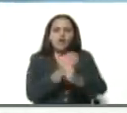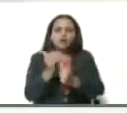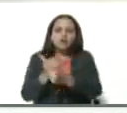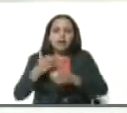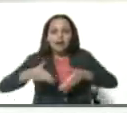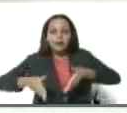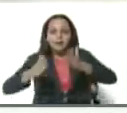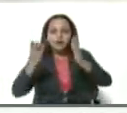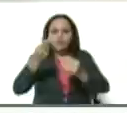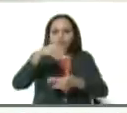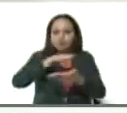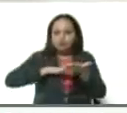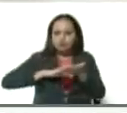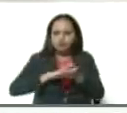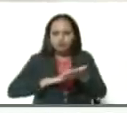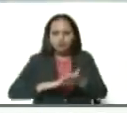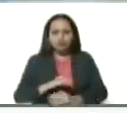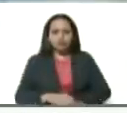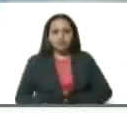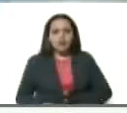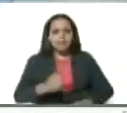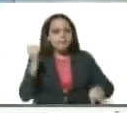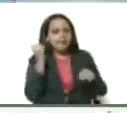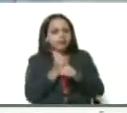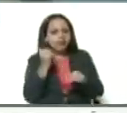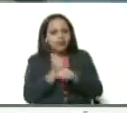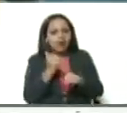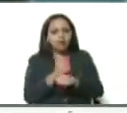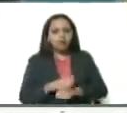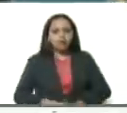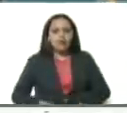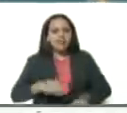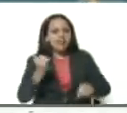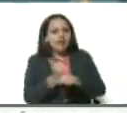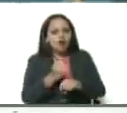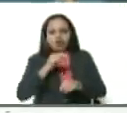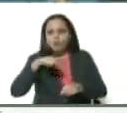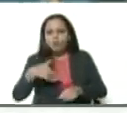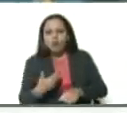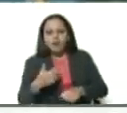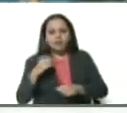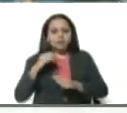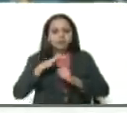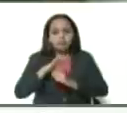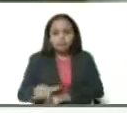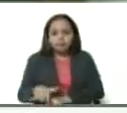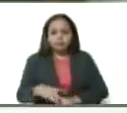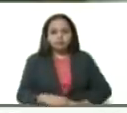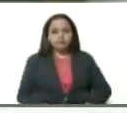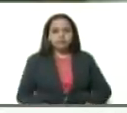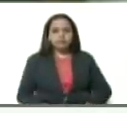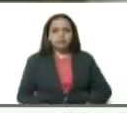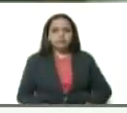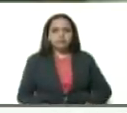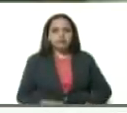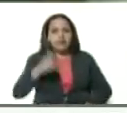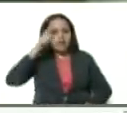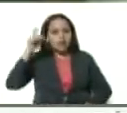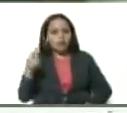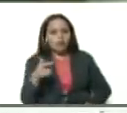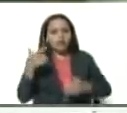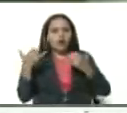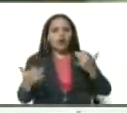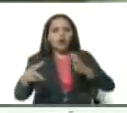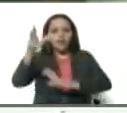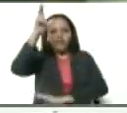para las soluciones, para el trabajo. El trabajo nada le gana, correcto. Del Guárico nos vamos a